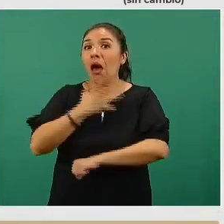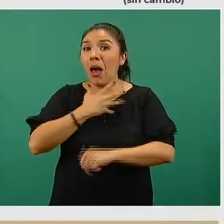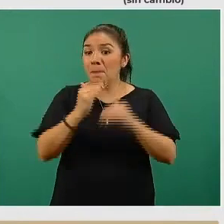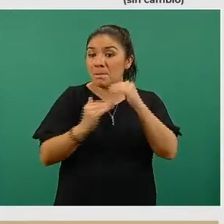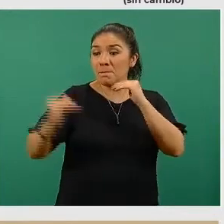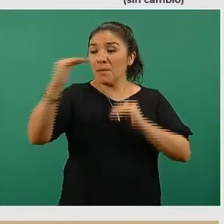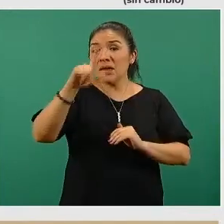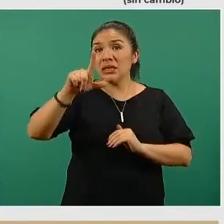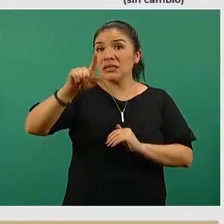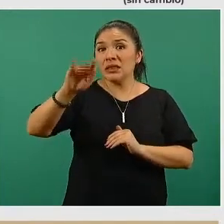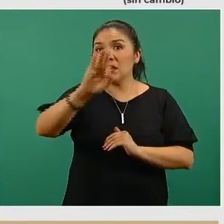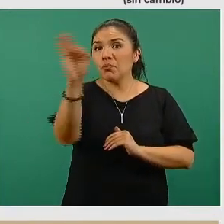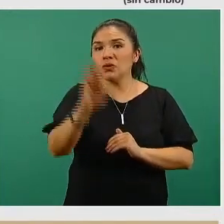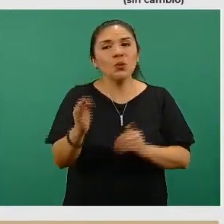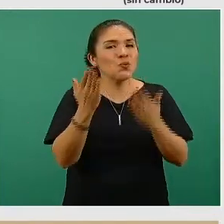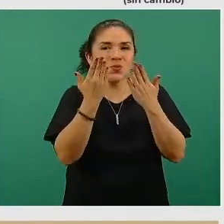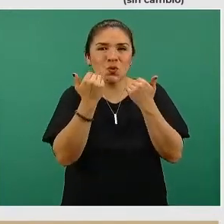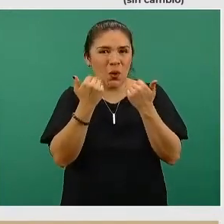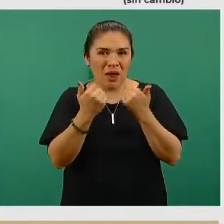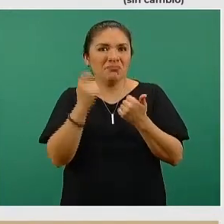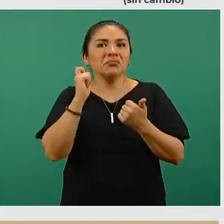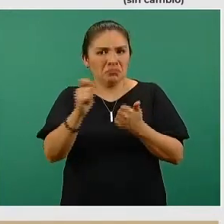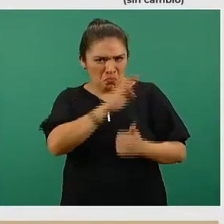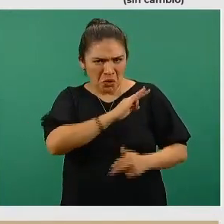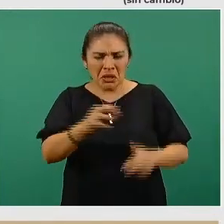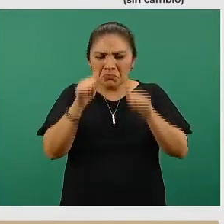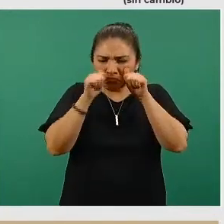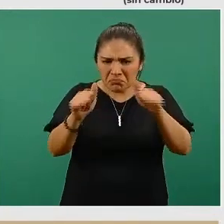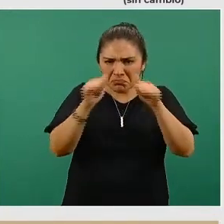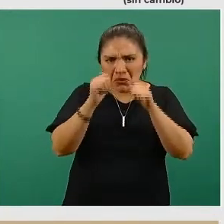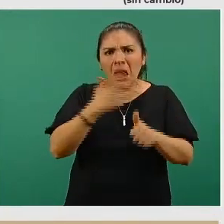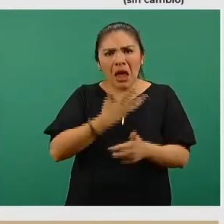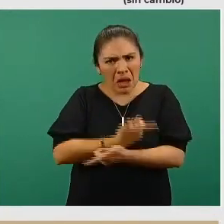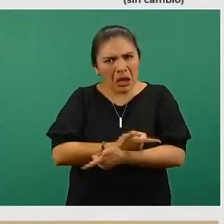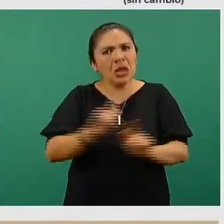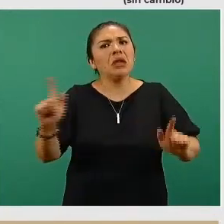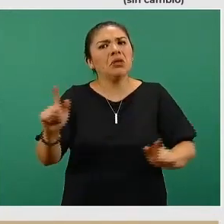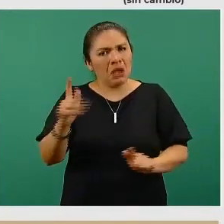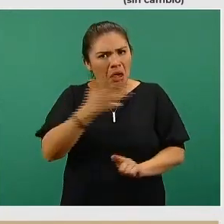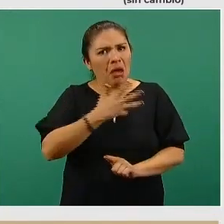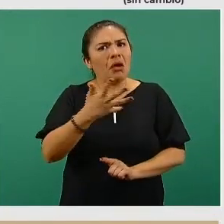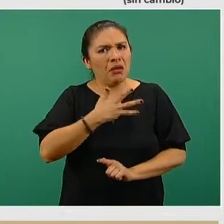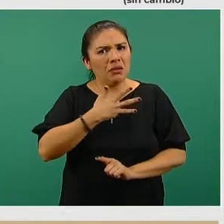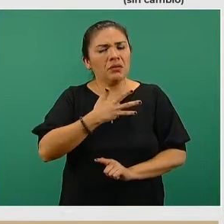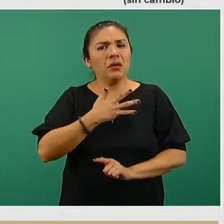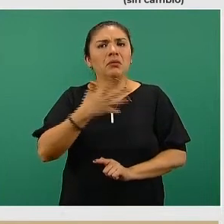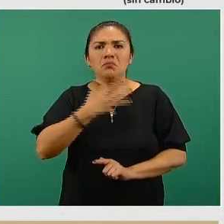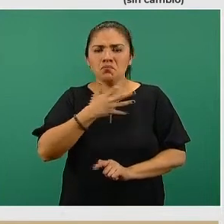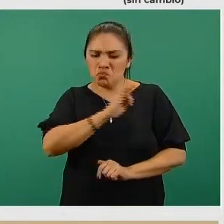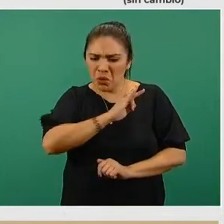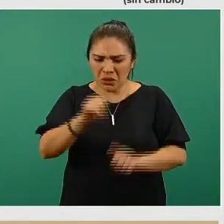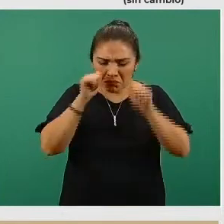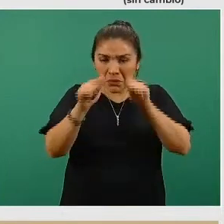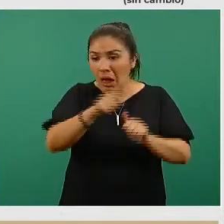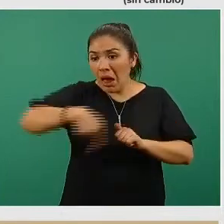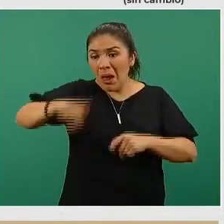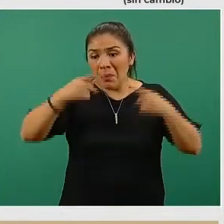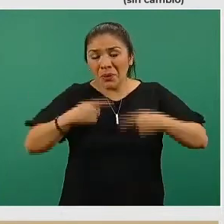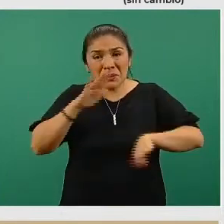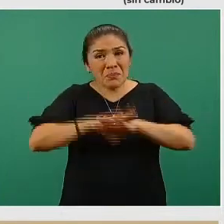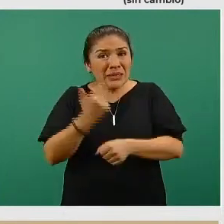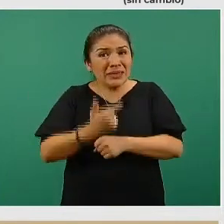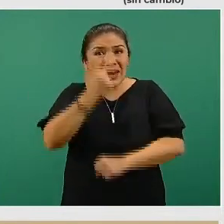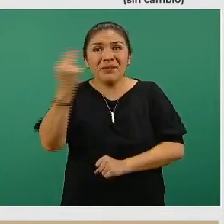supere el 70% de sus camas que están listas para atender, que están disponibles, que están listas para atender a los pacientes